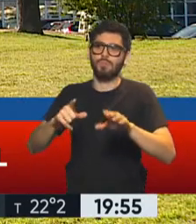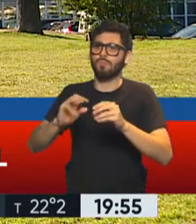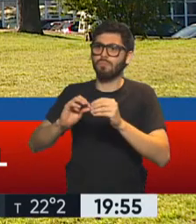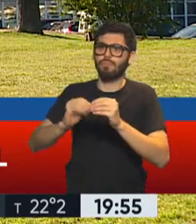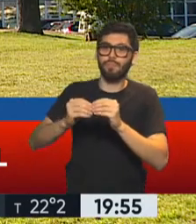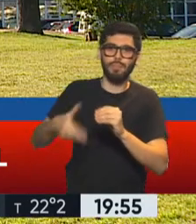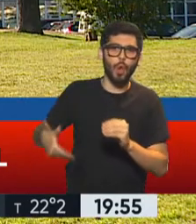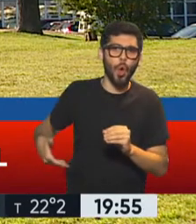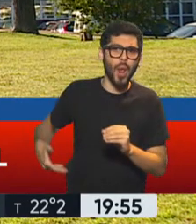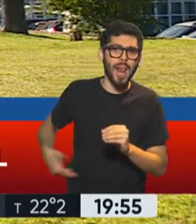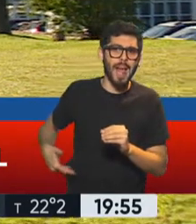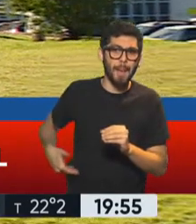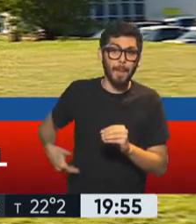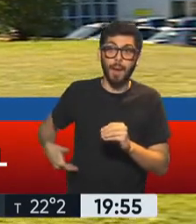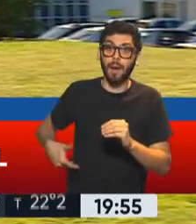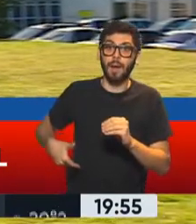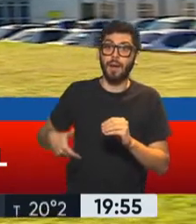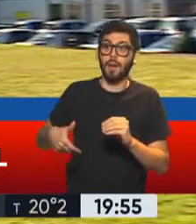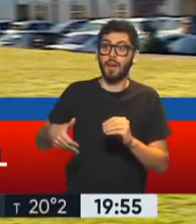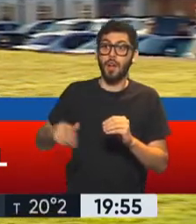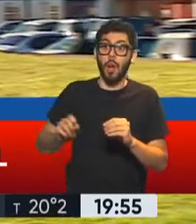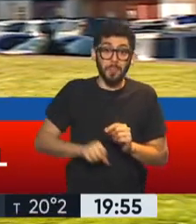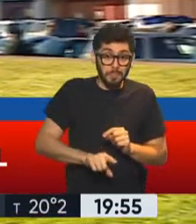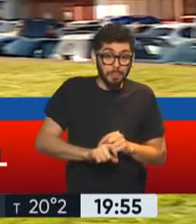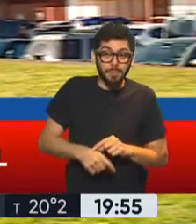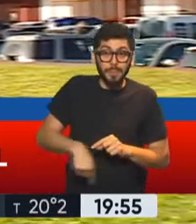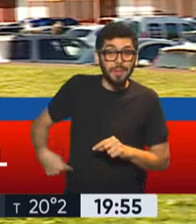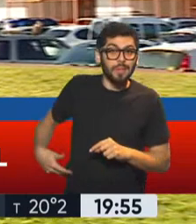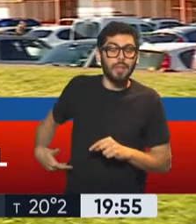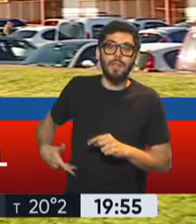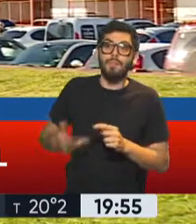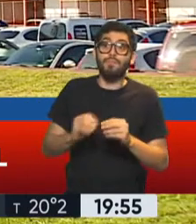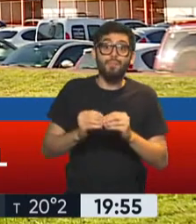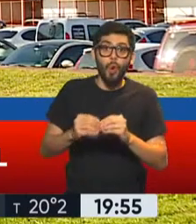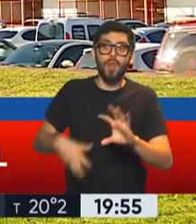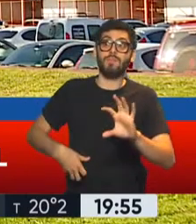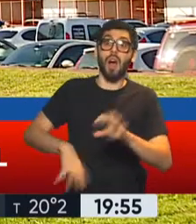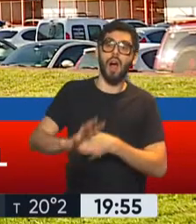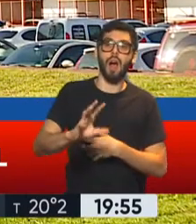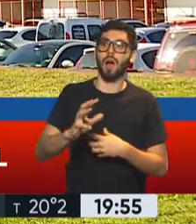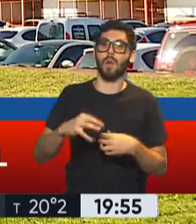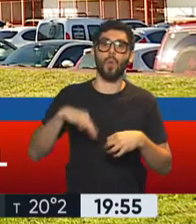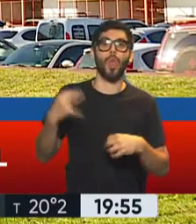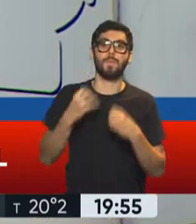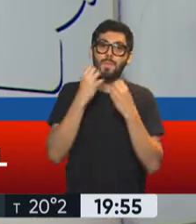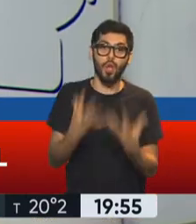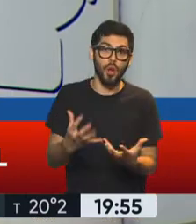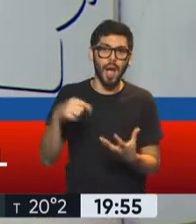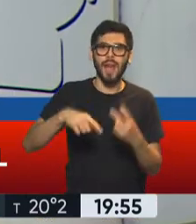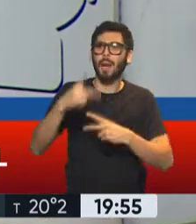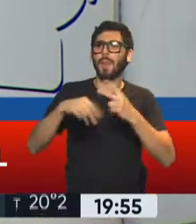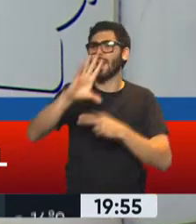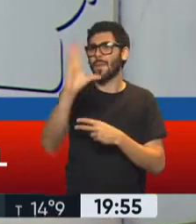en sus riñones y muchas veces también en su vía urinaria. En este hospital se realizan más de la mitad de los trasplantes renales de todo el país, en